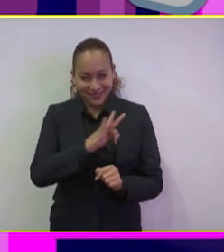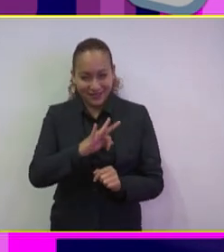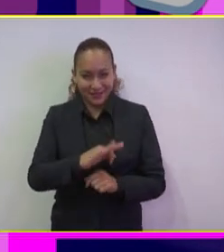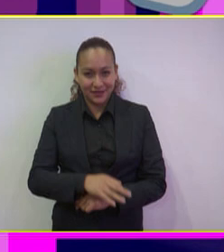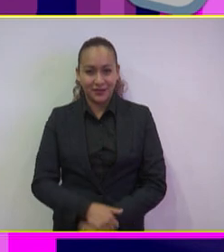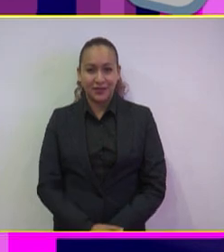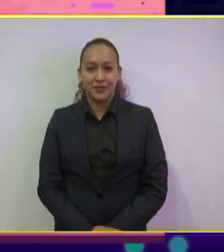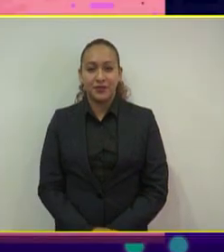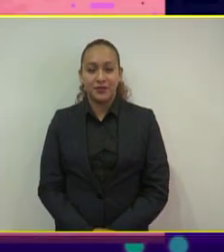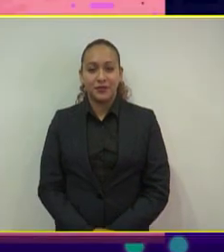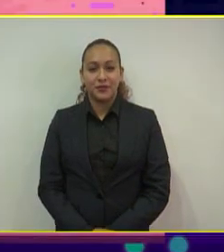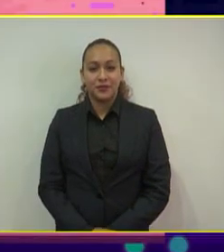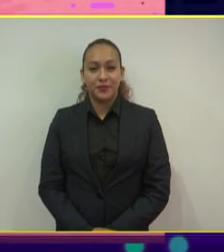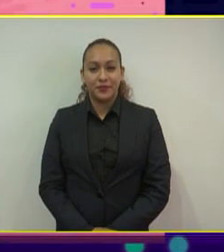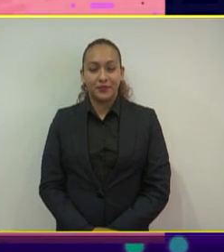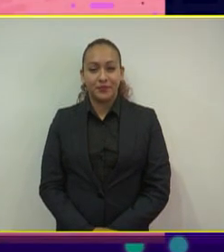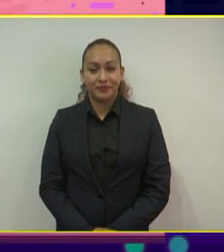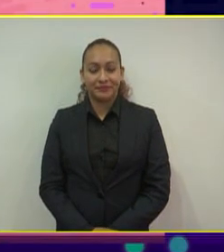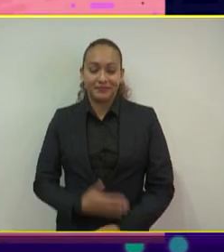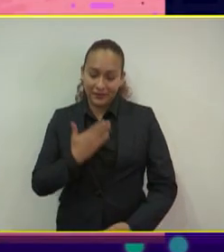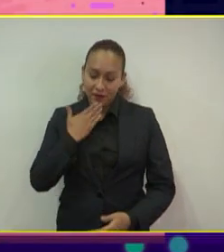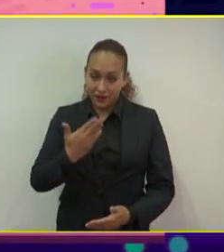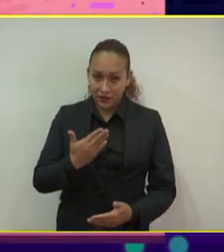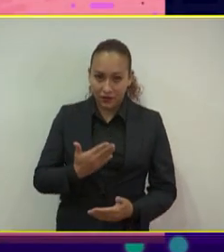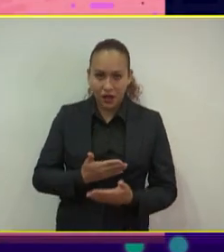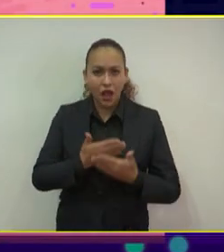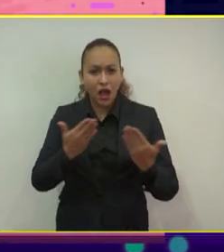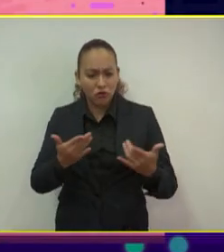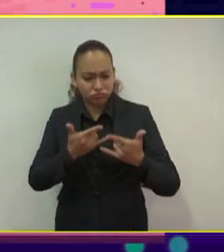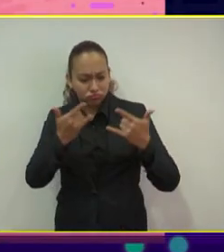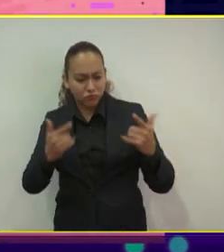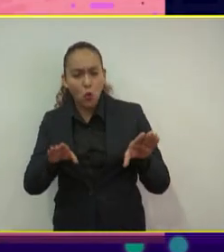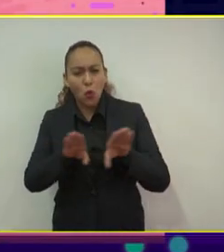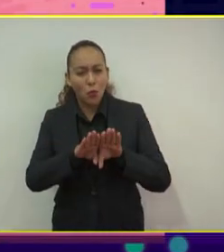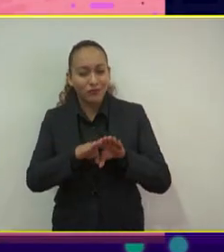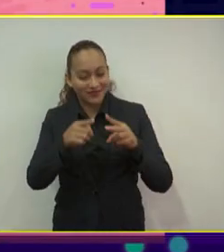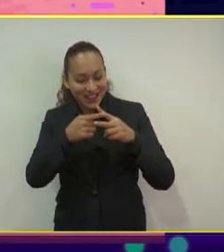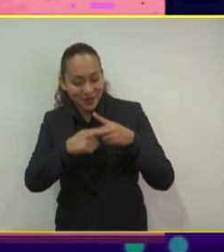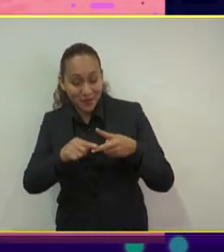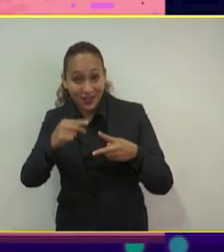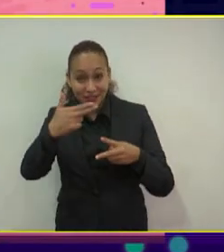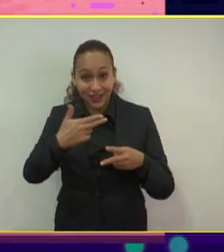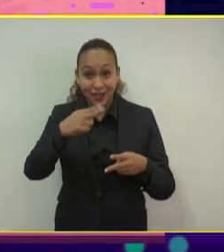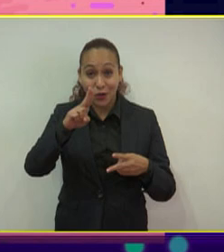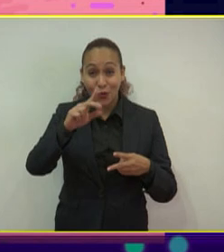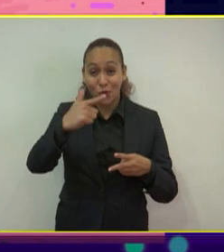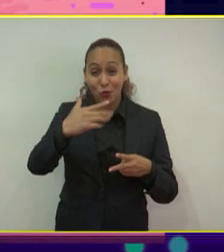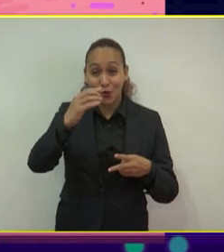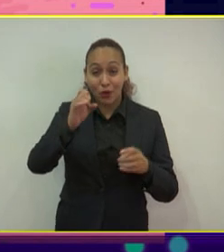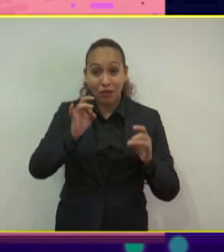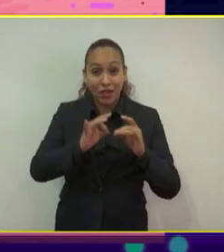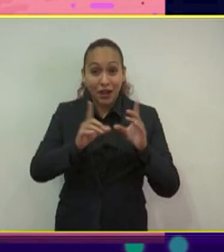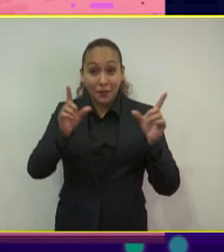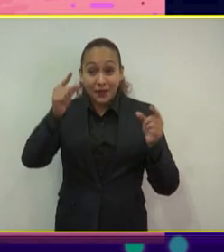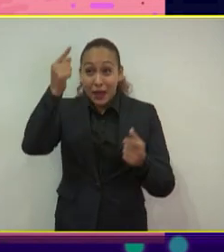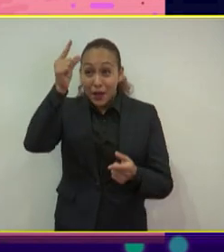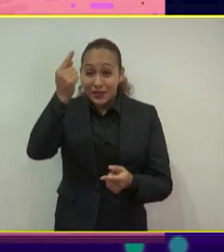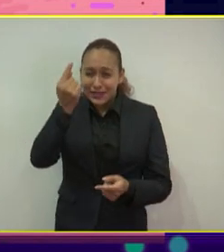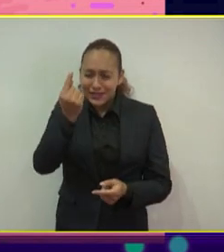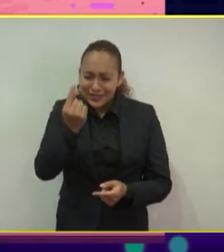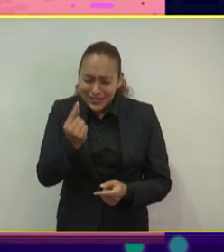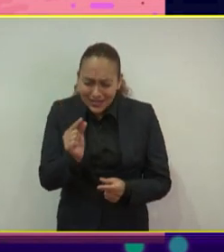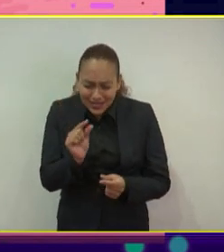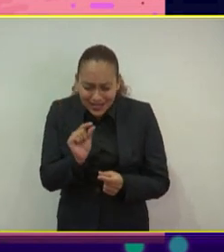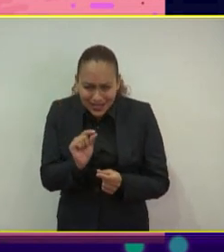niveles. Y bueno, la narrativa empieza cuando Hugo se hace microscópico, por accidente